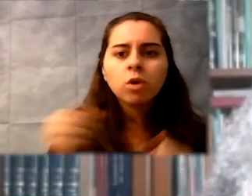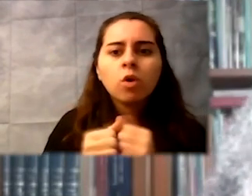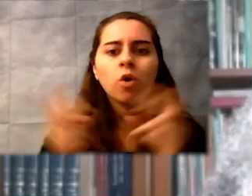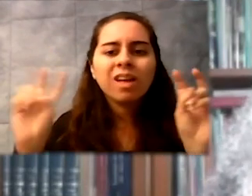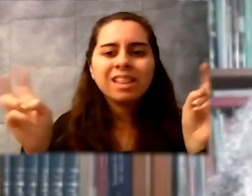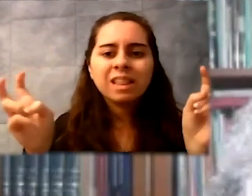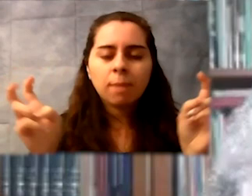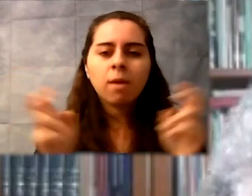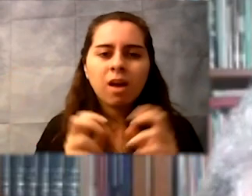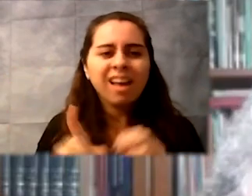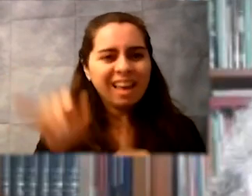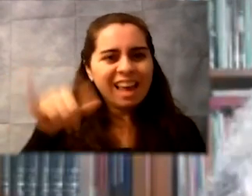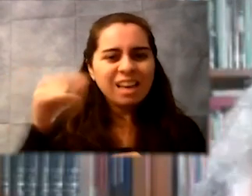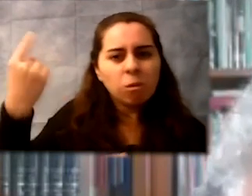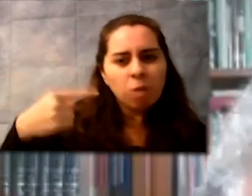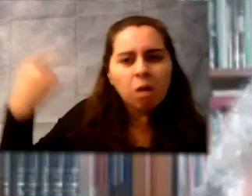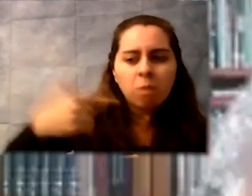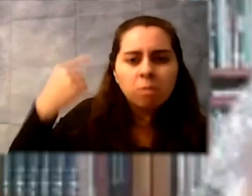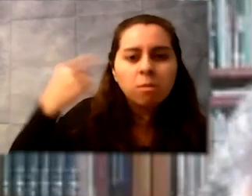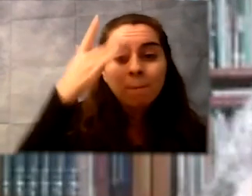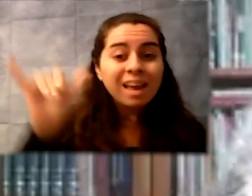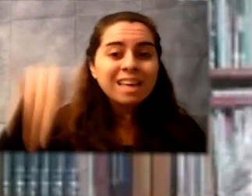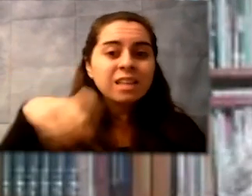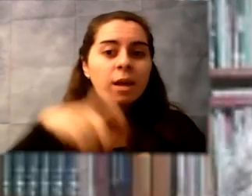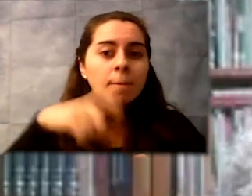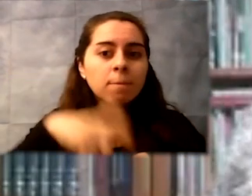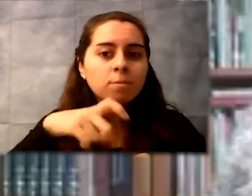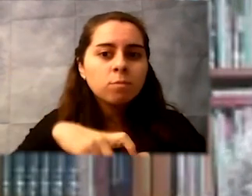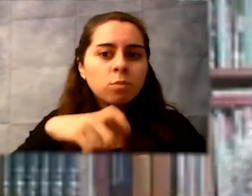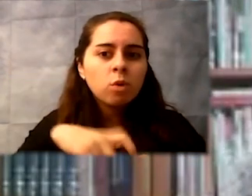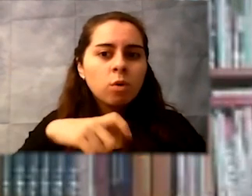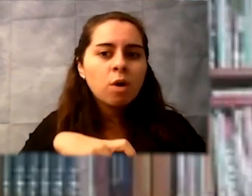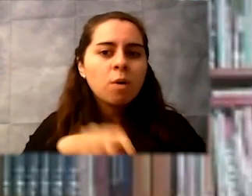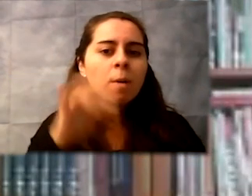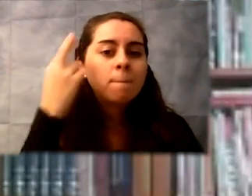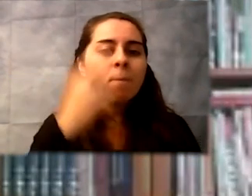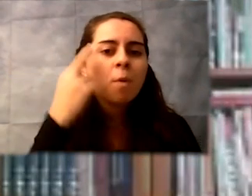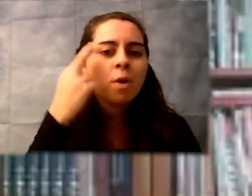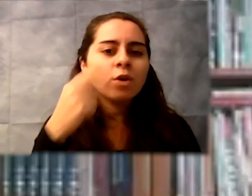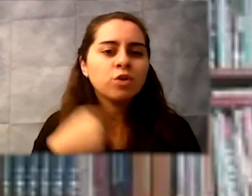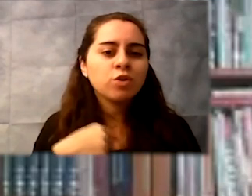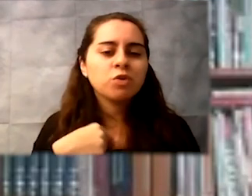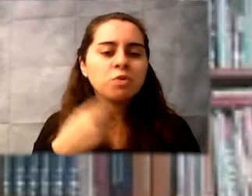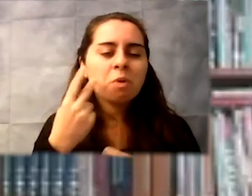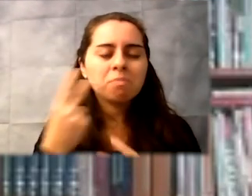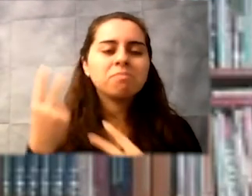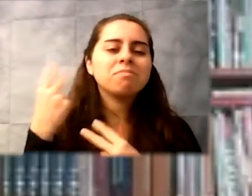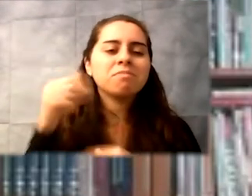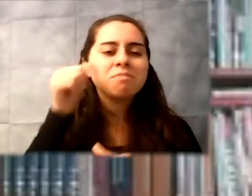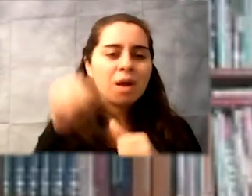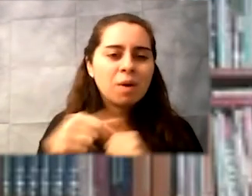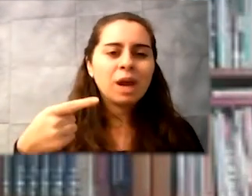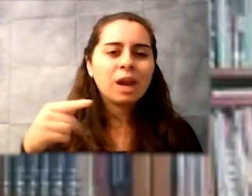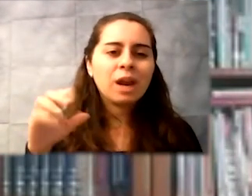feminismos en Puerto Rico, porque decíamos en ese momento, y por eso recordando, oyendo lo que decía González, porque las que estábamos